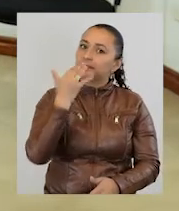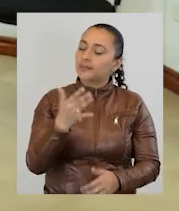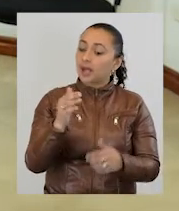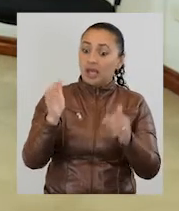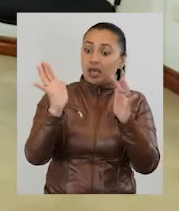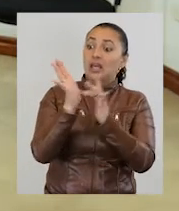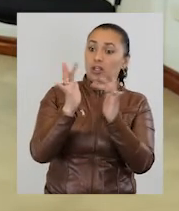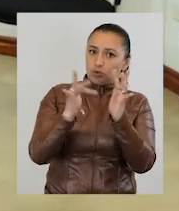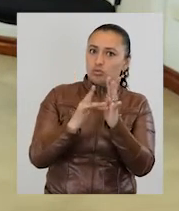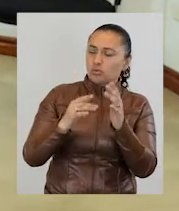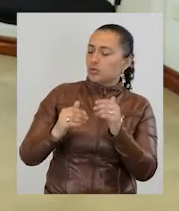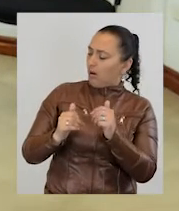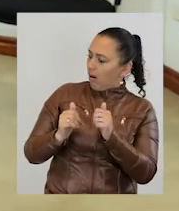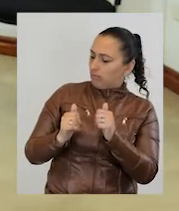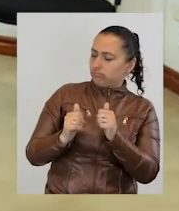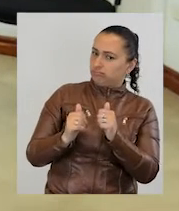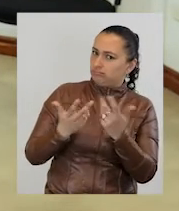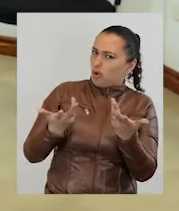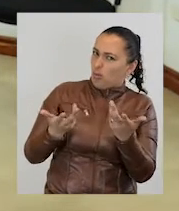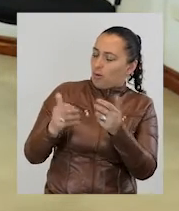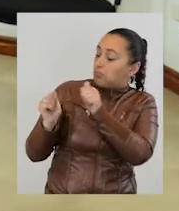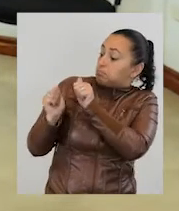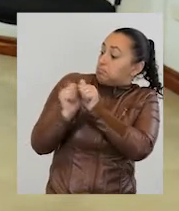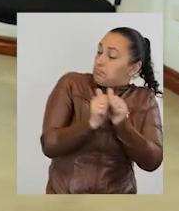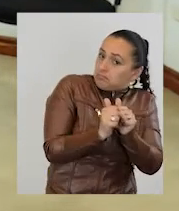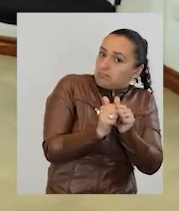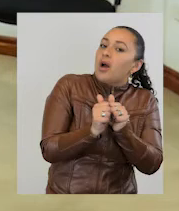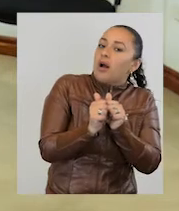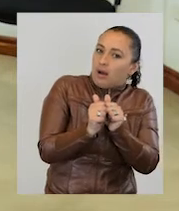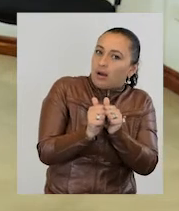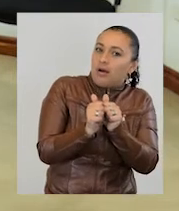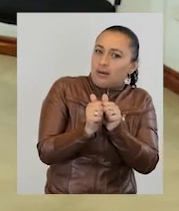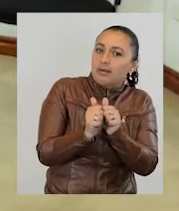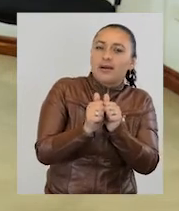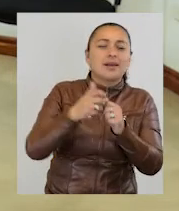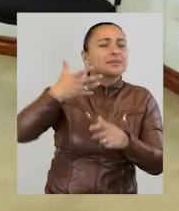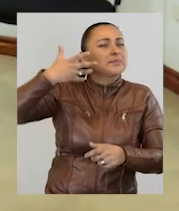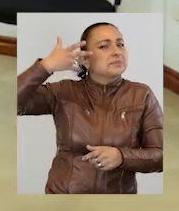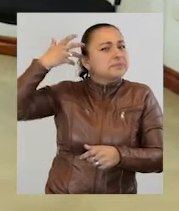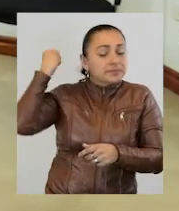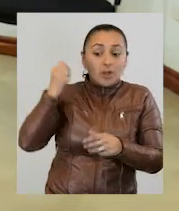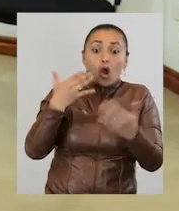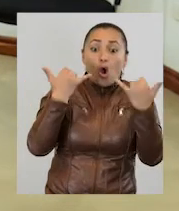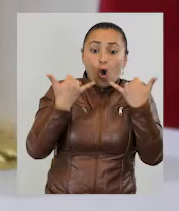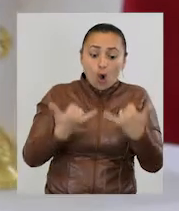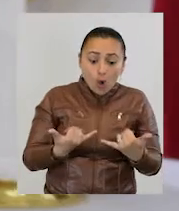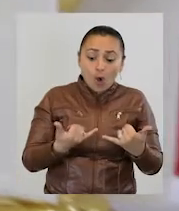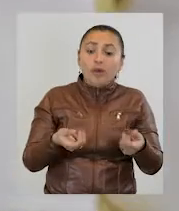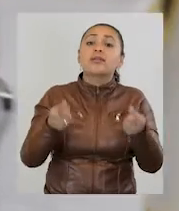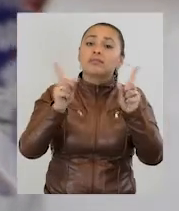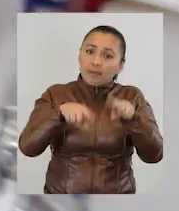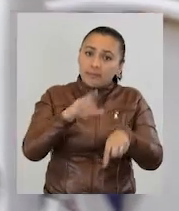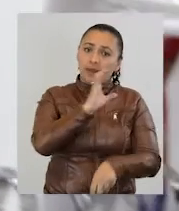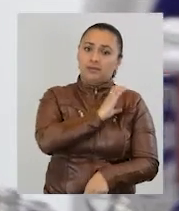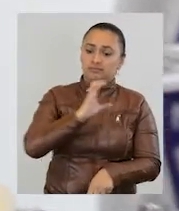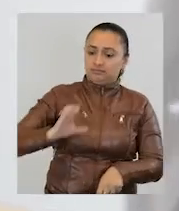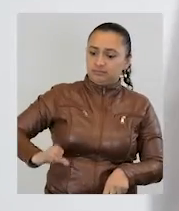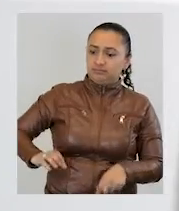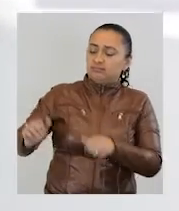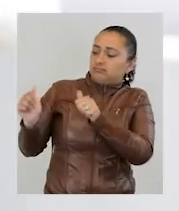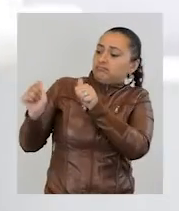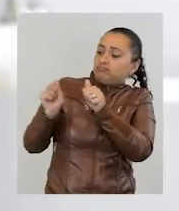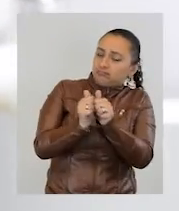que impresiona es que Jesús se hace acompañar. Igual que en aquel tiempo,